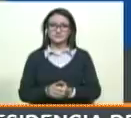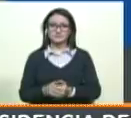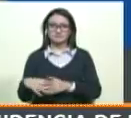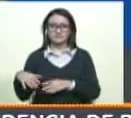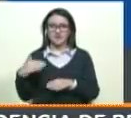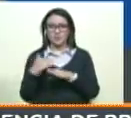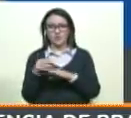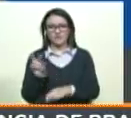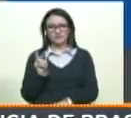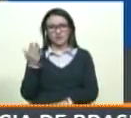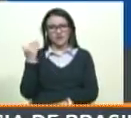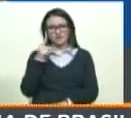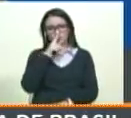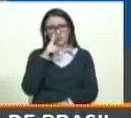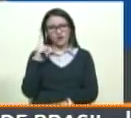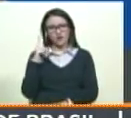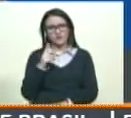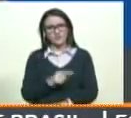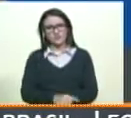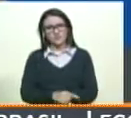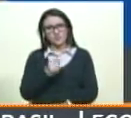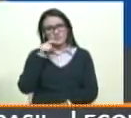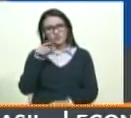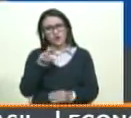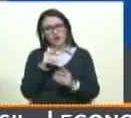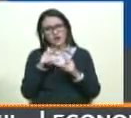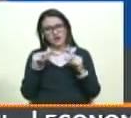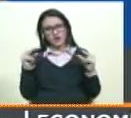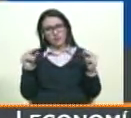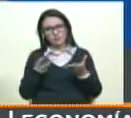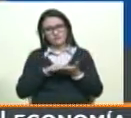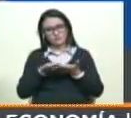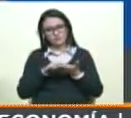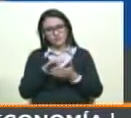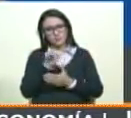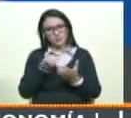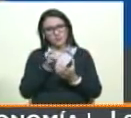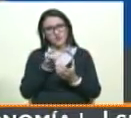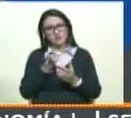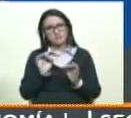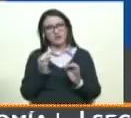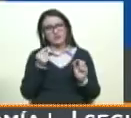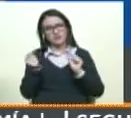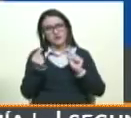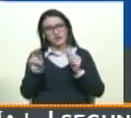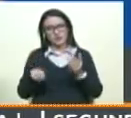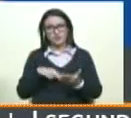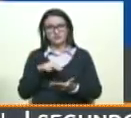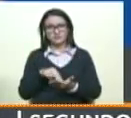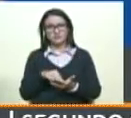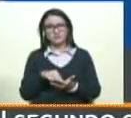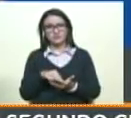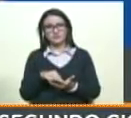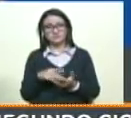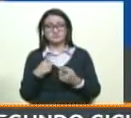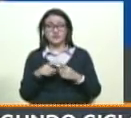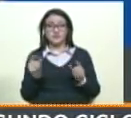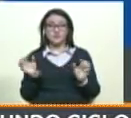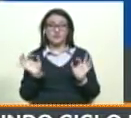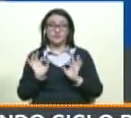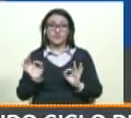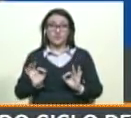año. Los nicaragüenses resolverán sus problemas de manera soberana, con un diálogo nacional, pero el formato que se ha